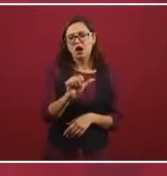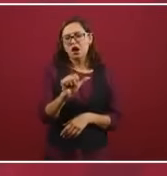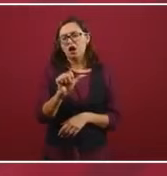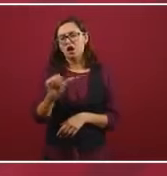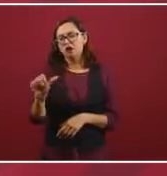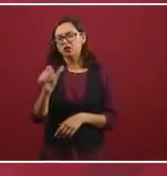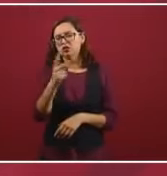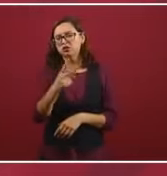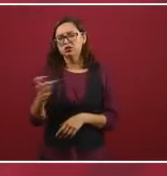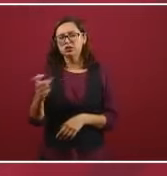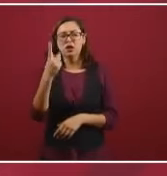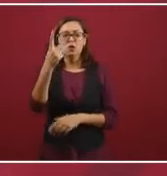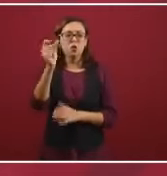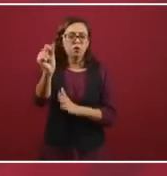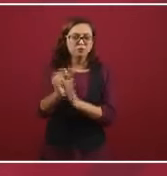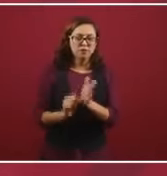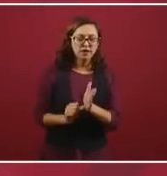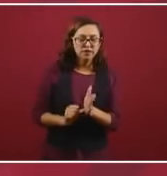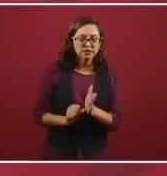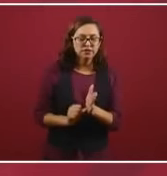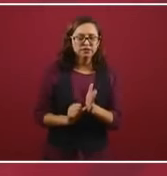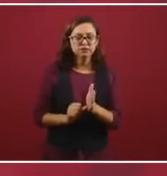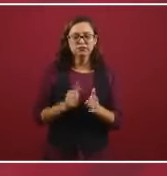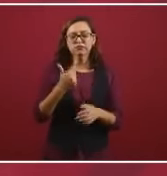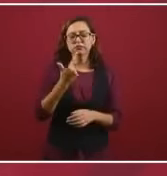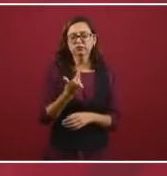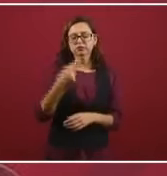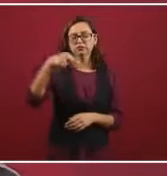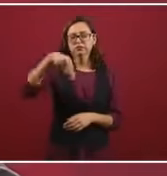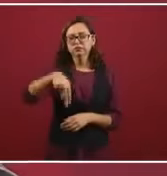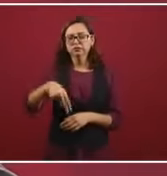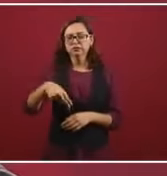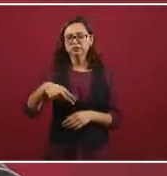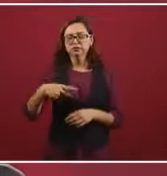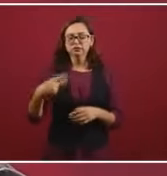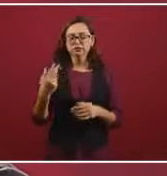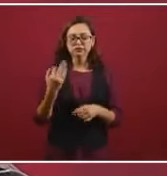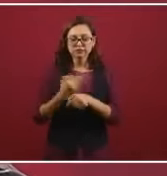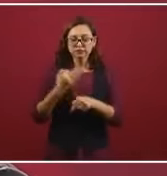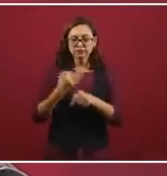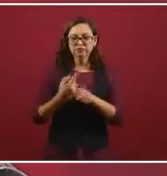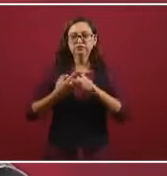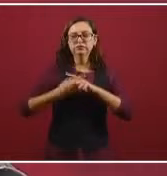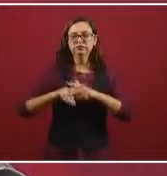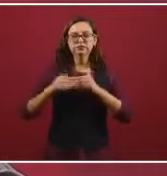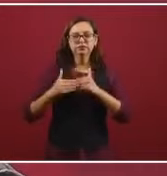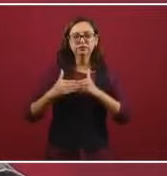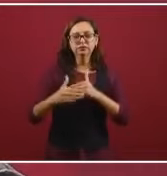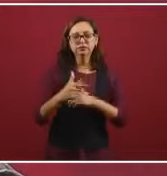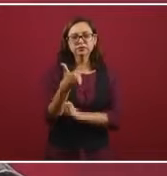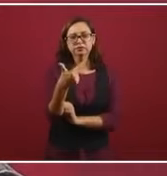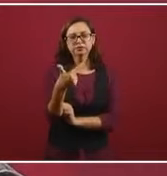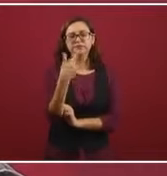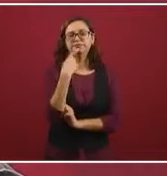mes. La Guardia Nacional tiene, en este momento, o está referida en 7.